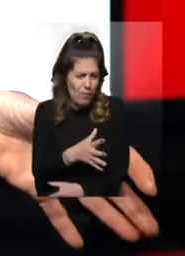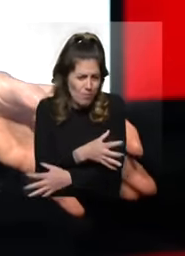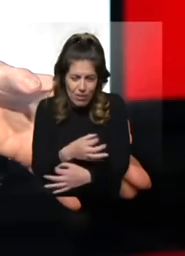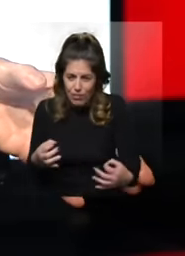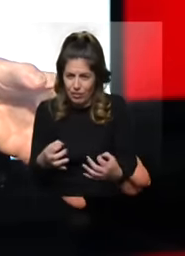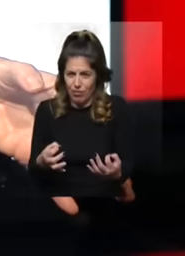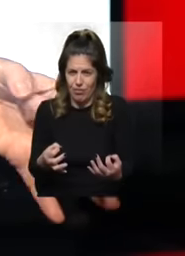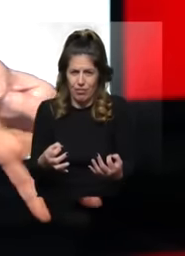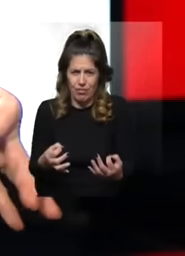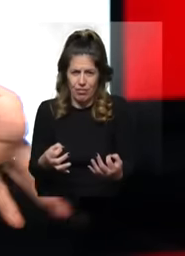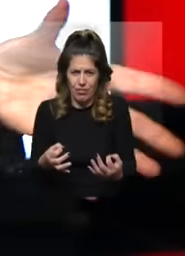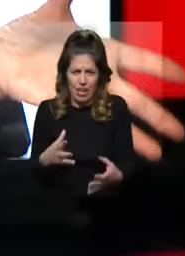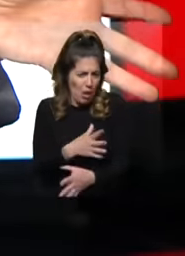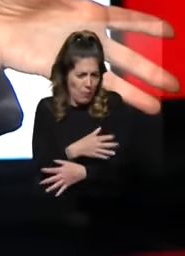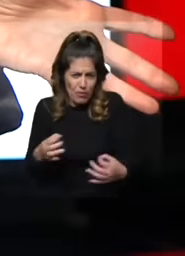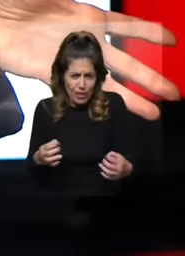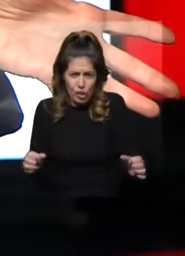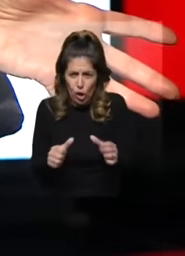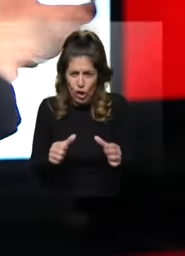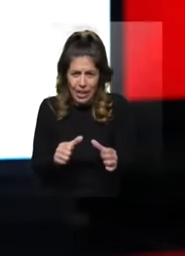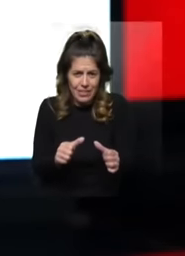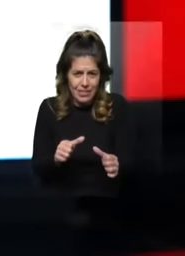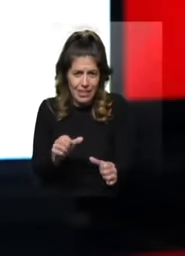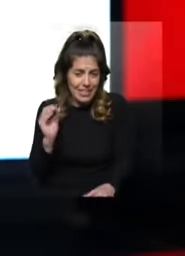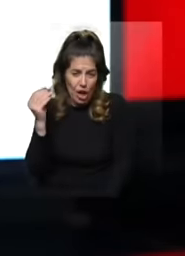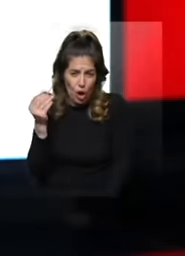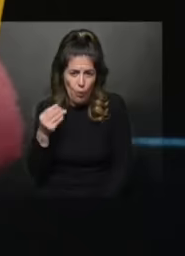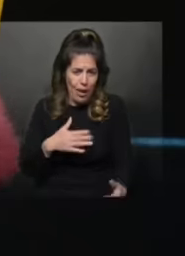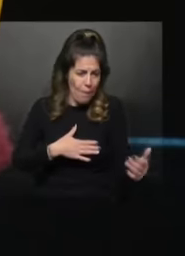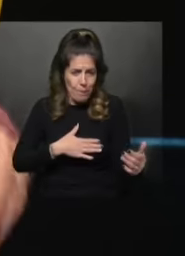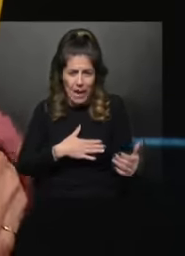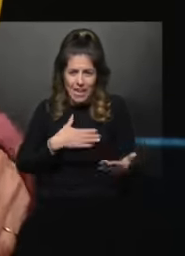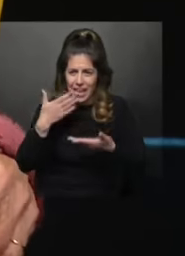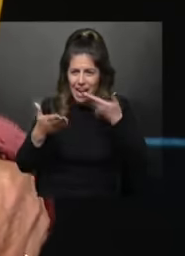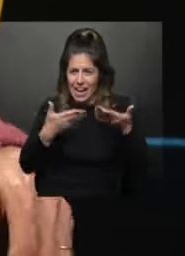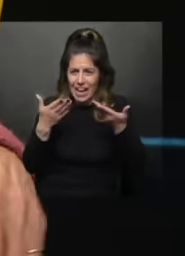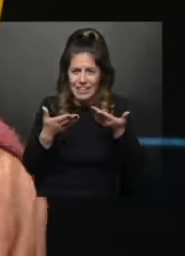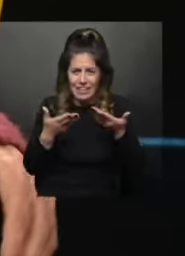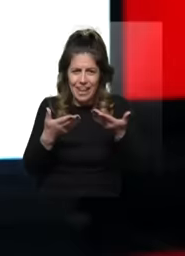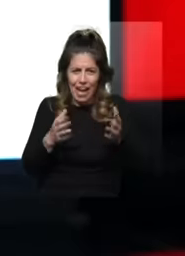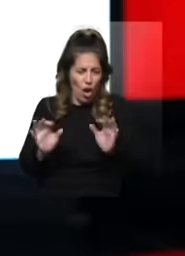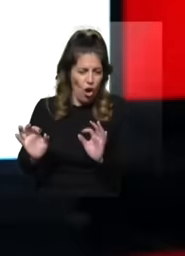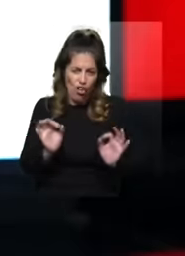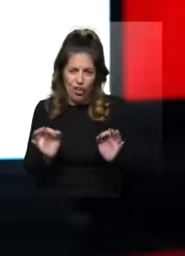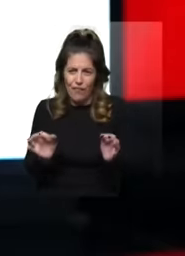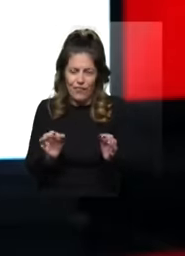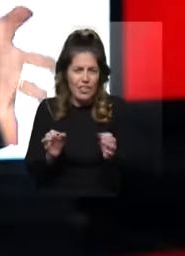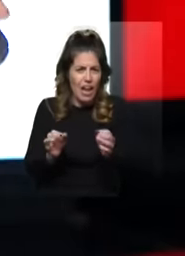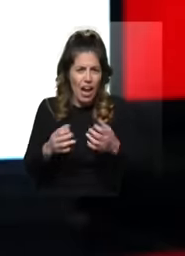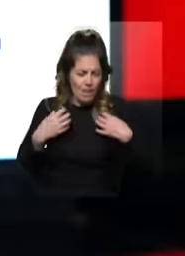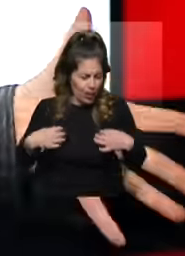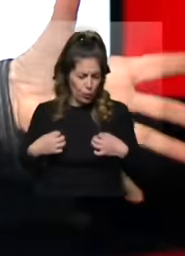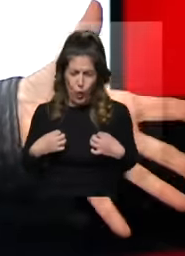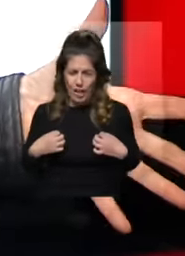Perfecto. Es perfecto lo que hace esa chiquilina. Sí, baila, canta, cómo se mueve, la coreografía, el vestuario, las luces. Hay toda